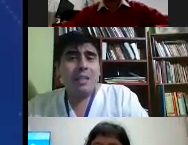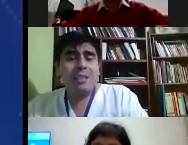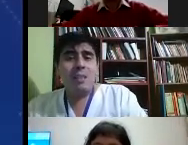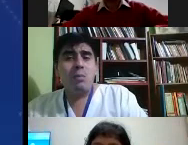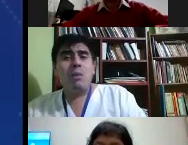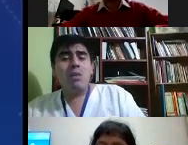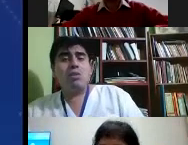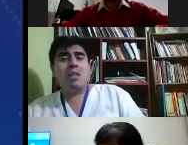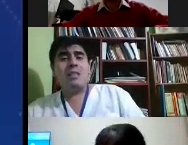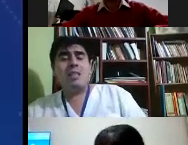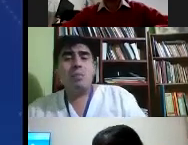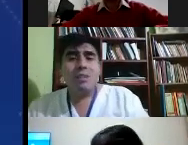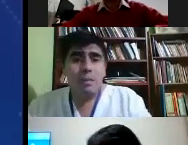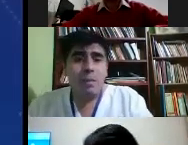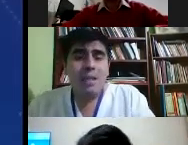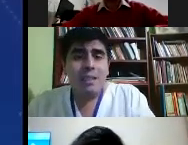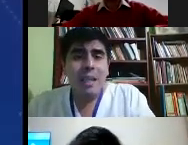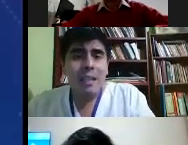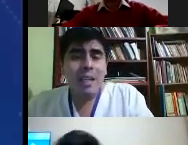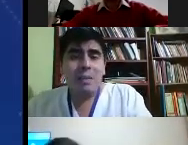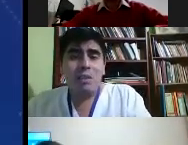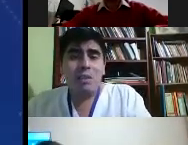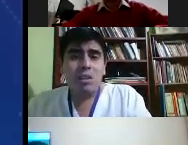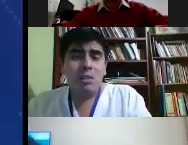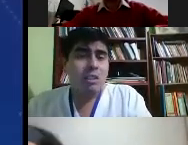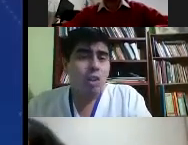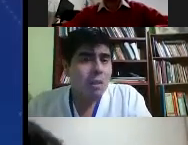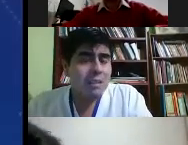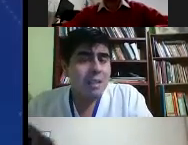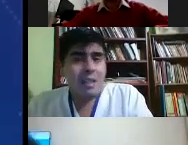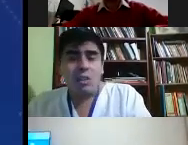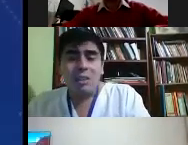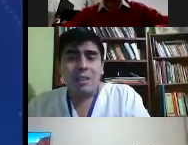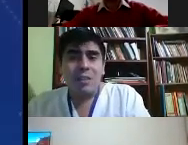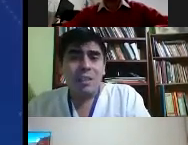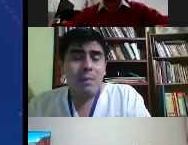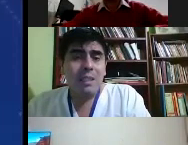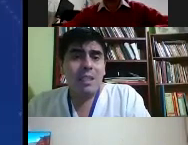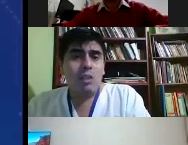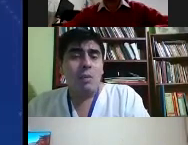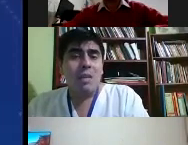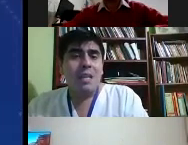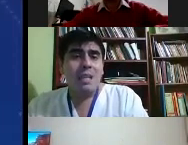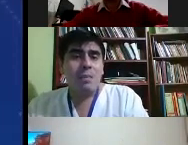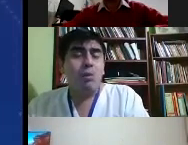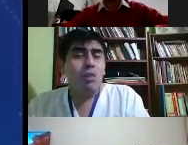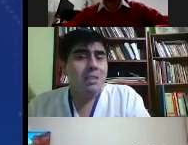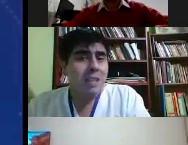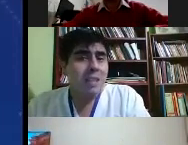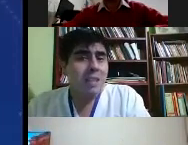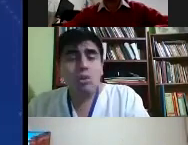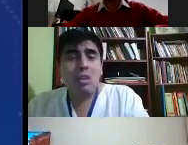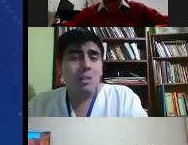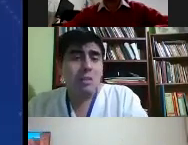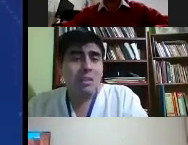de que este tipo de virus, este tipo de cepa, daña a personas más jóvenes. Entonces, definitivamente, todavía hay que profundizar